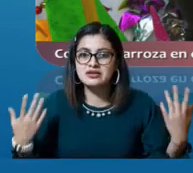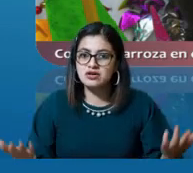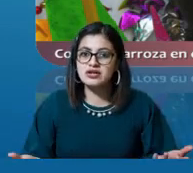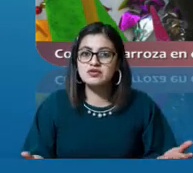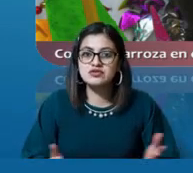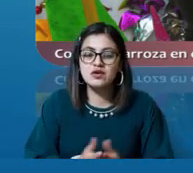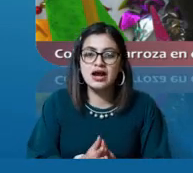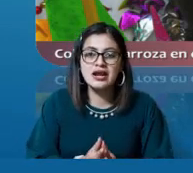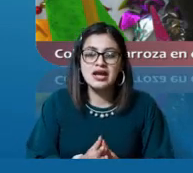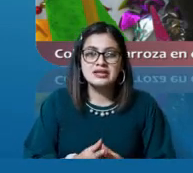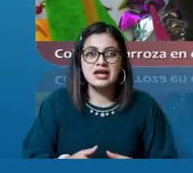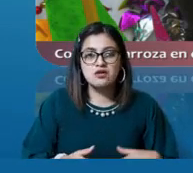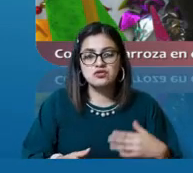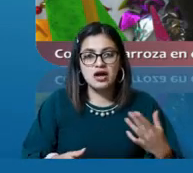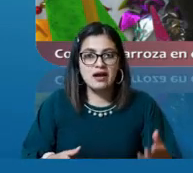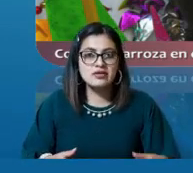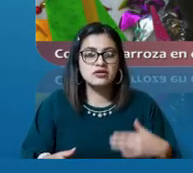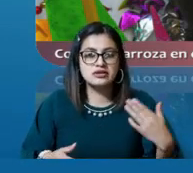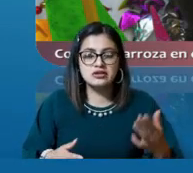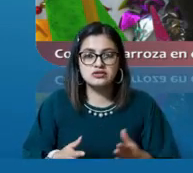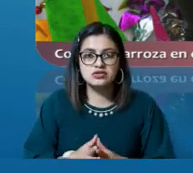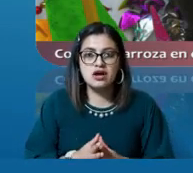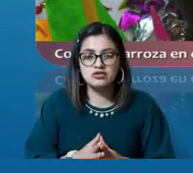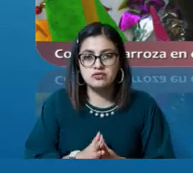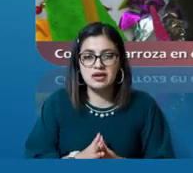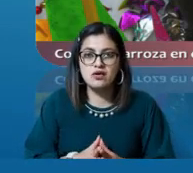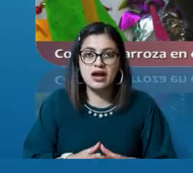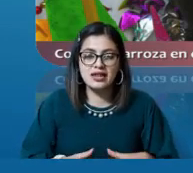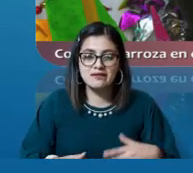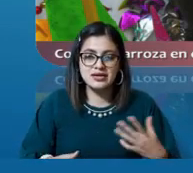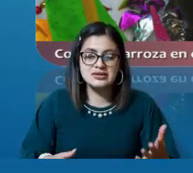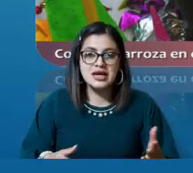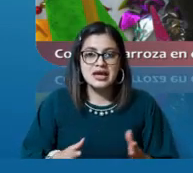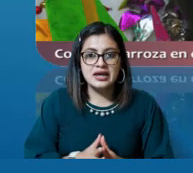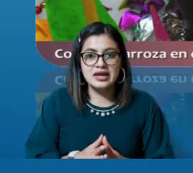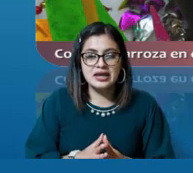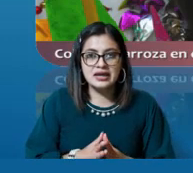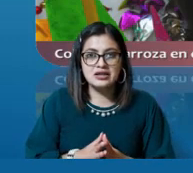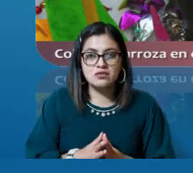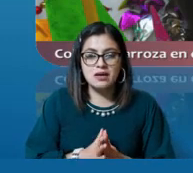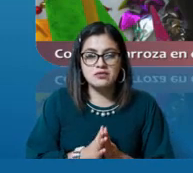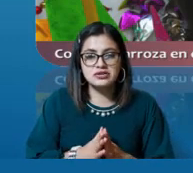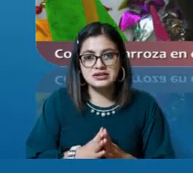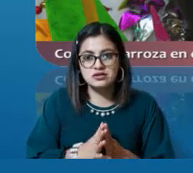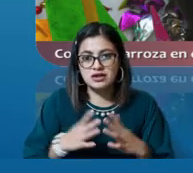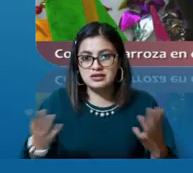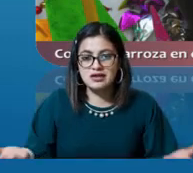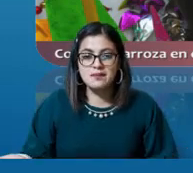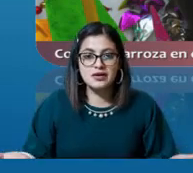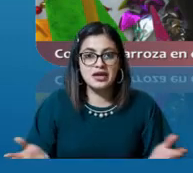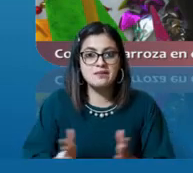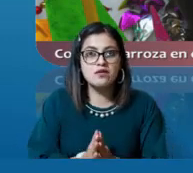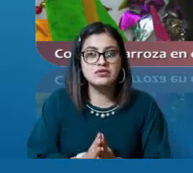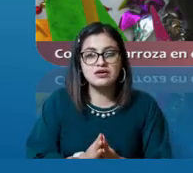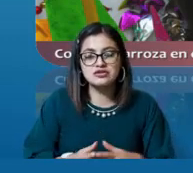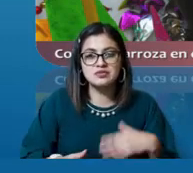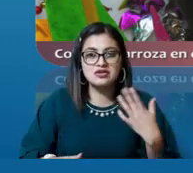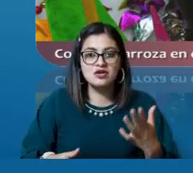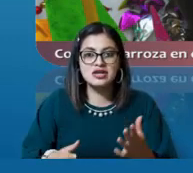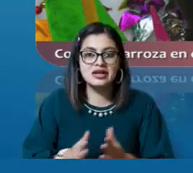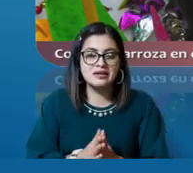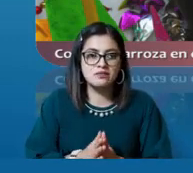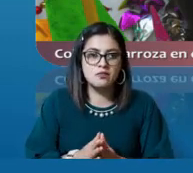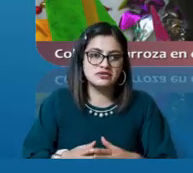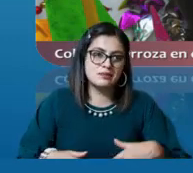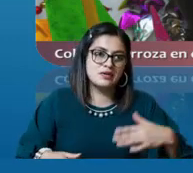costumbres dentro de nuestro hogar, de algunos hábitos que nosotros acostumbramos cada vez que nos vamos a hacer una actividad. Por ejemplo, una costumbre